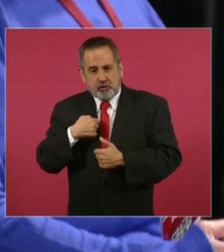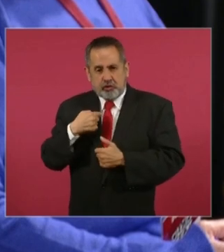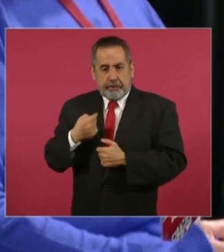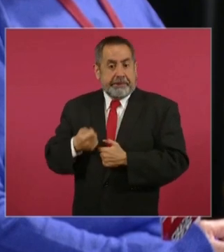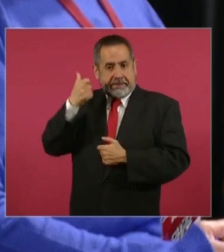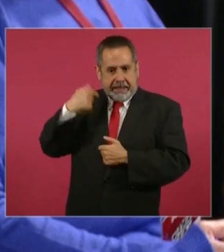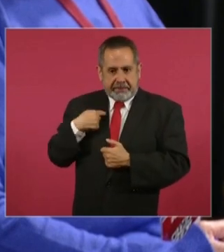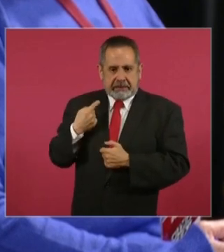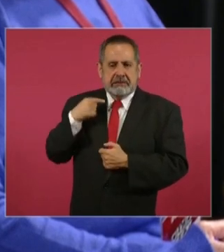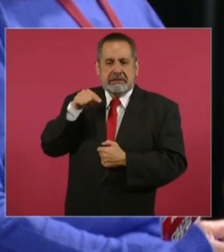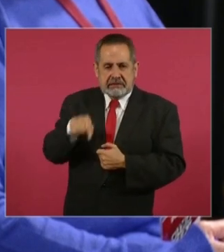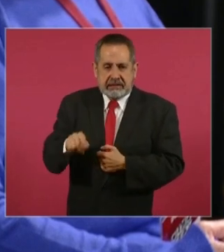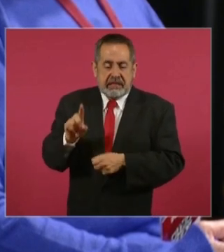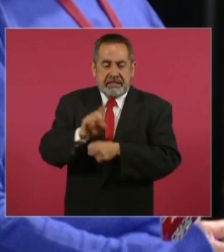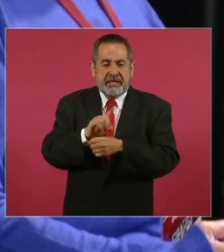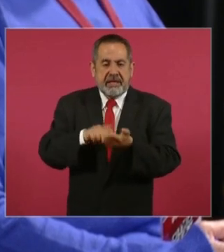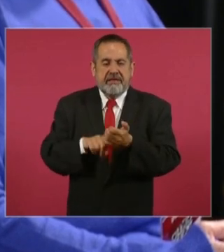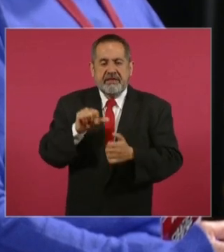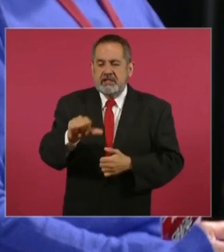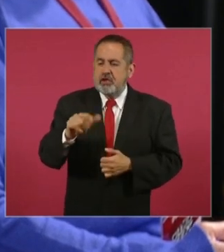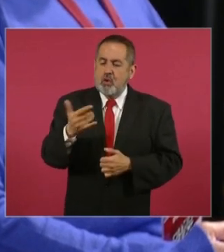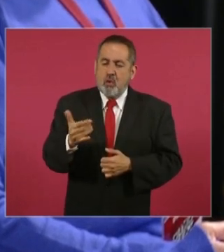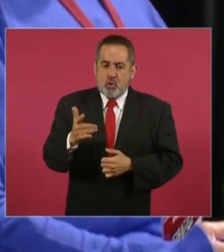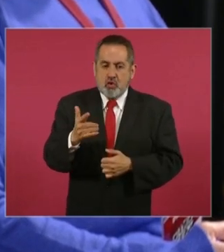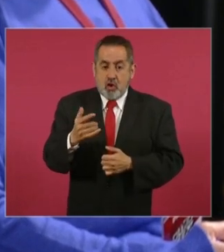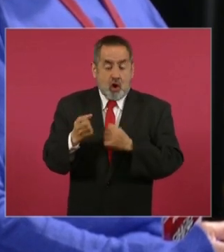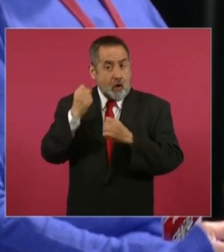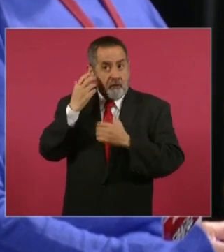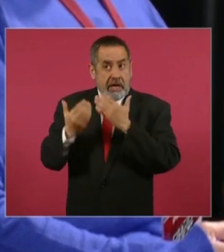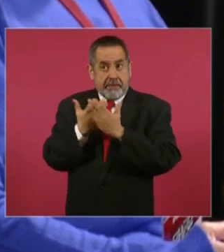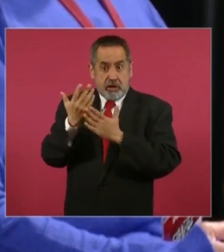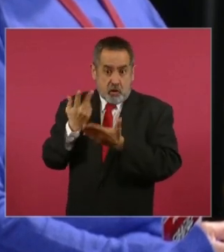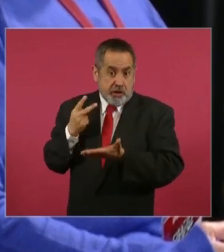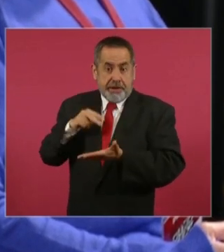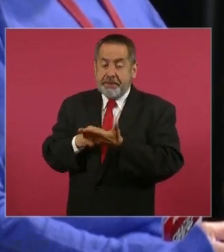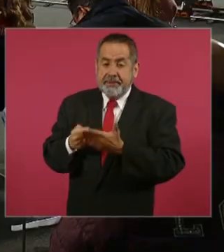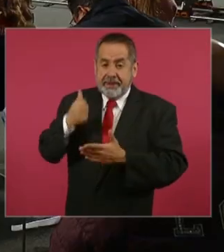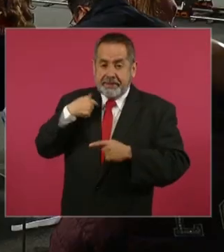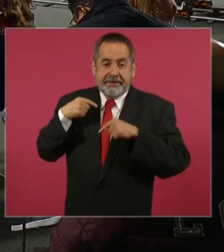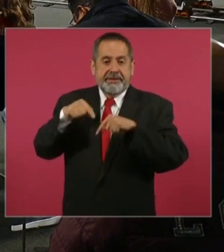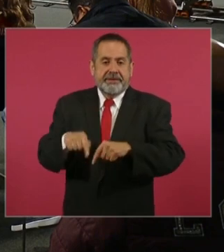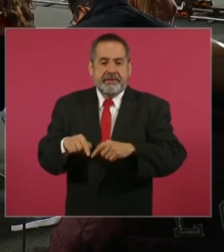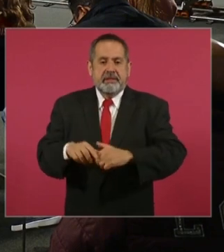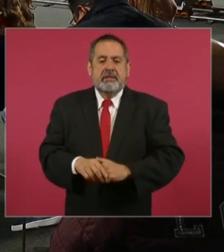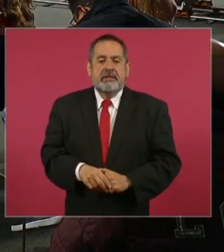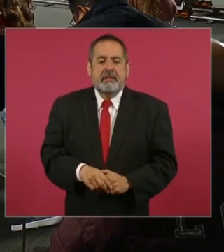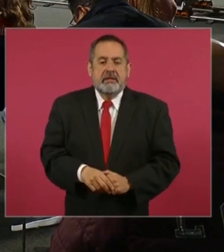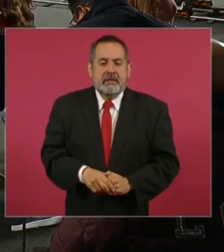la primera vez, el 16 de julio a la mañanera,